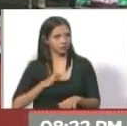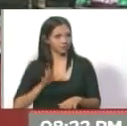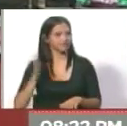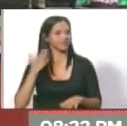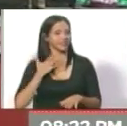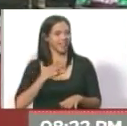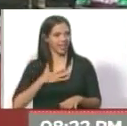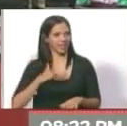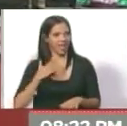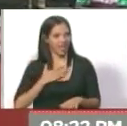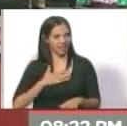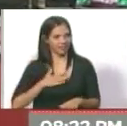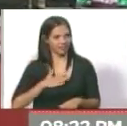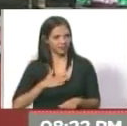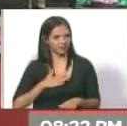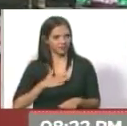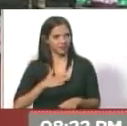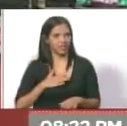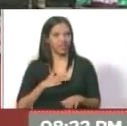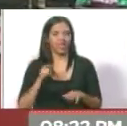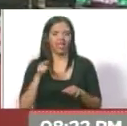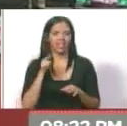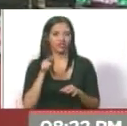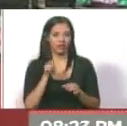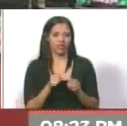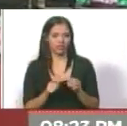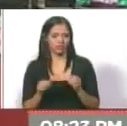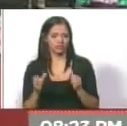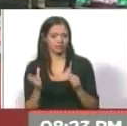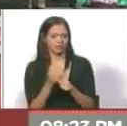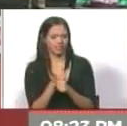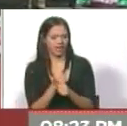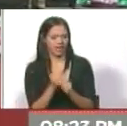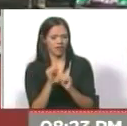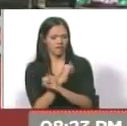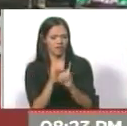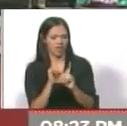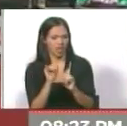jai, eso es, te agarran la bajadita, jai.